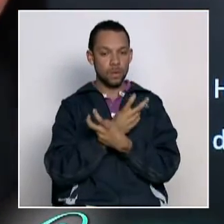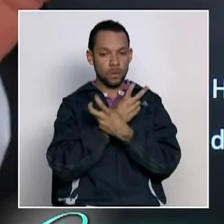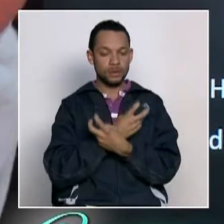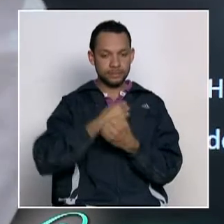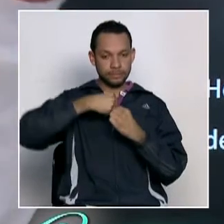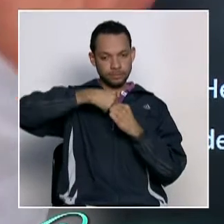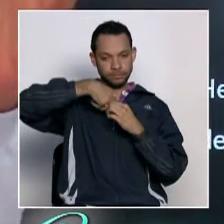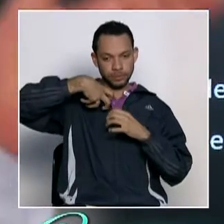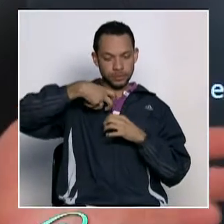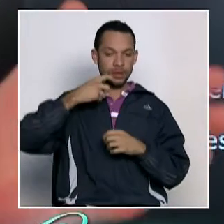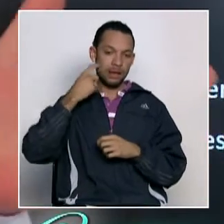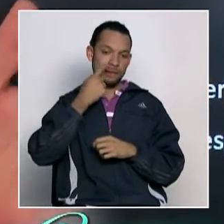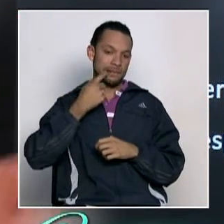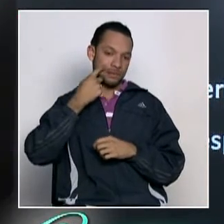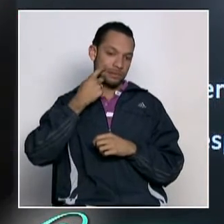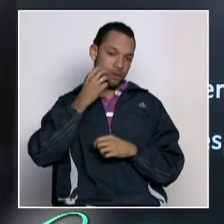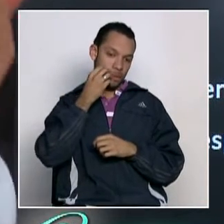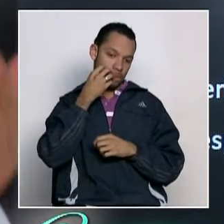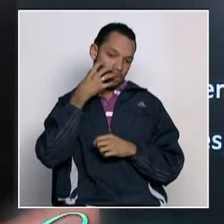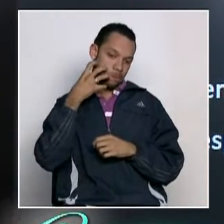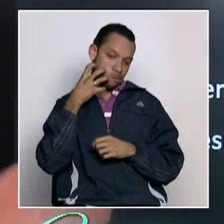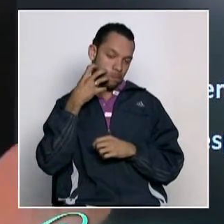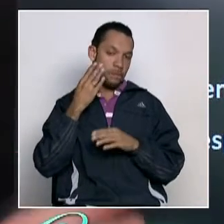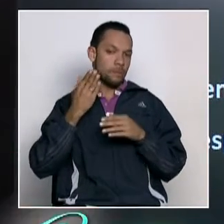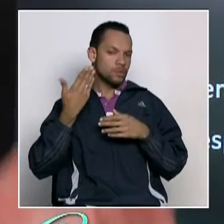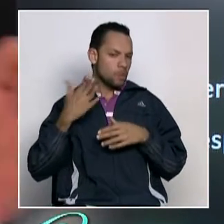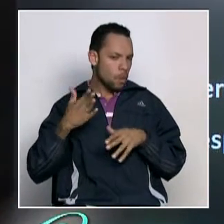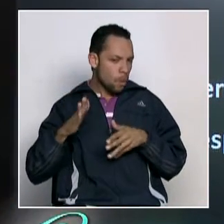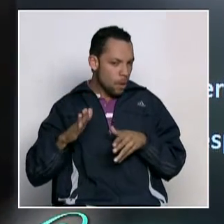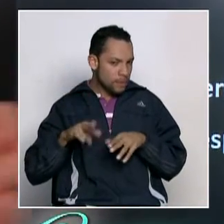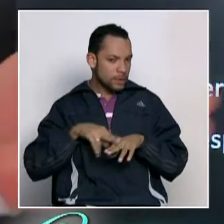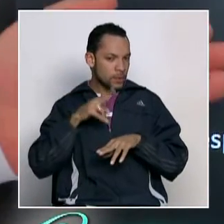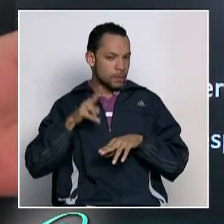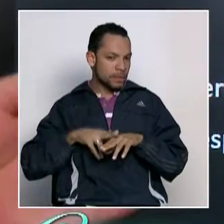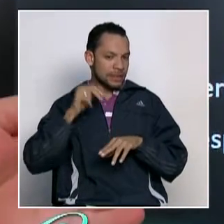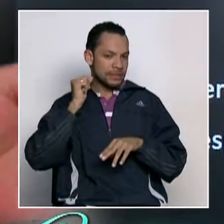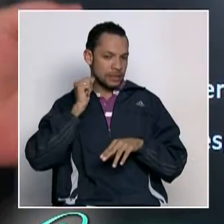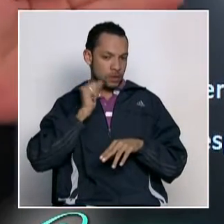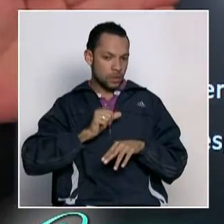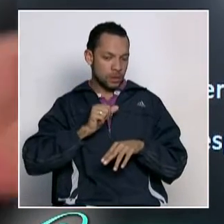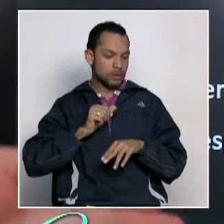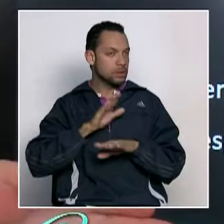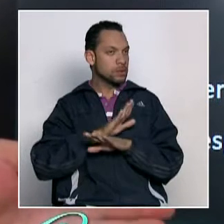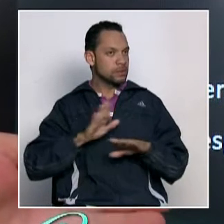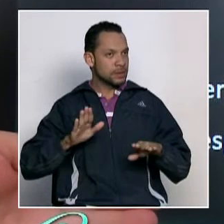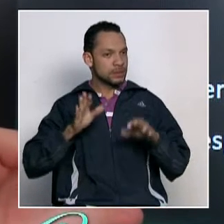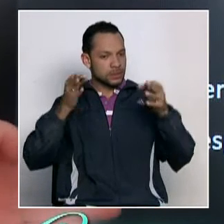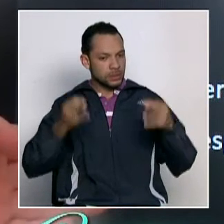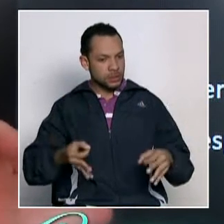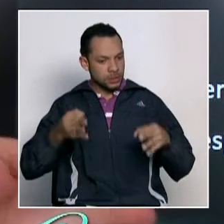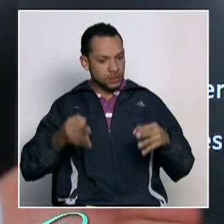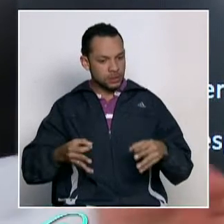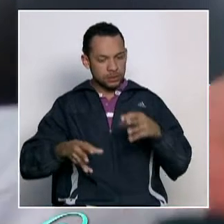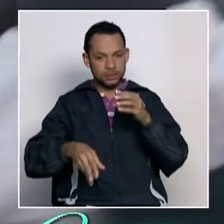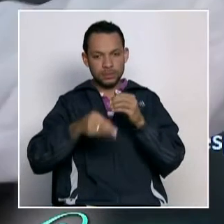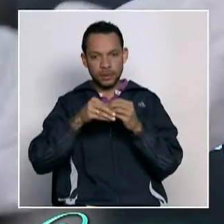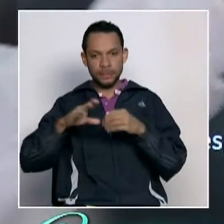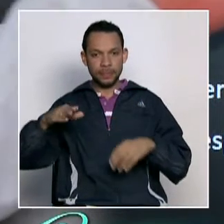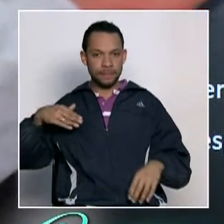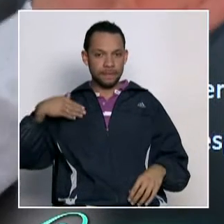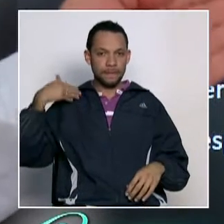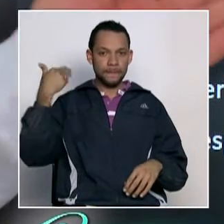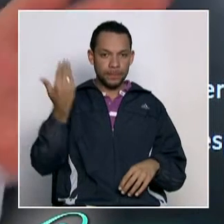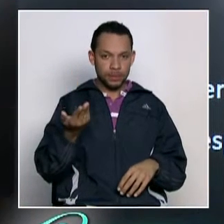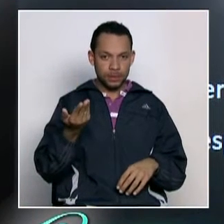estaba levemente inflamada en el sitio donde se hizo la cirugía, pero eso es normal. Pero lo más curioso es que después